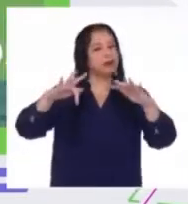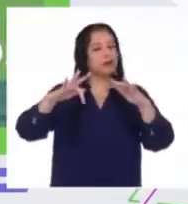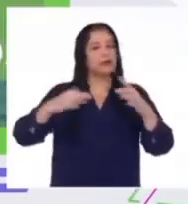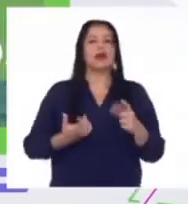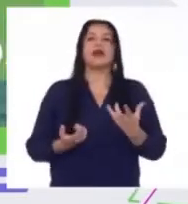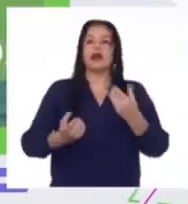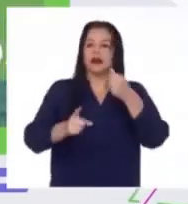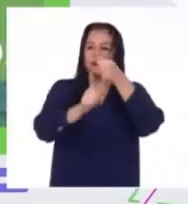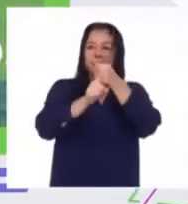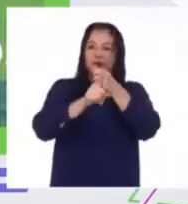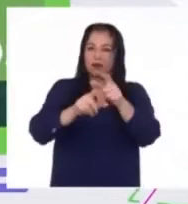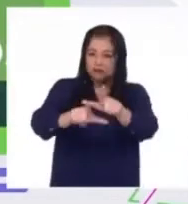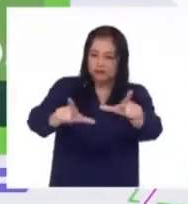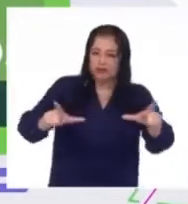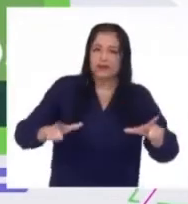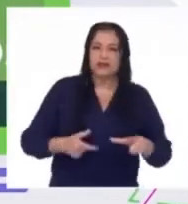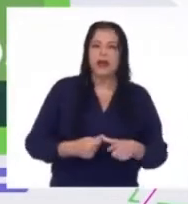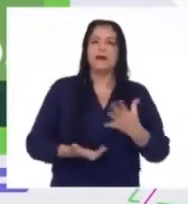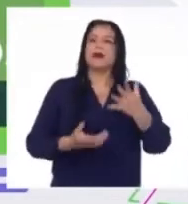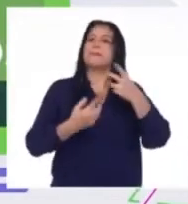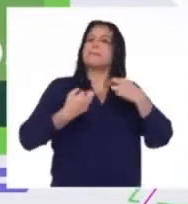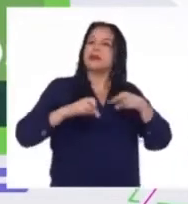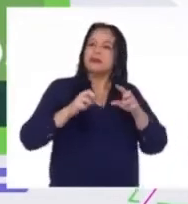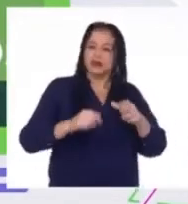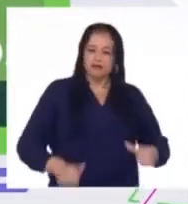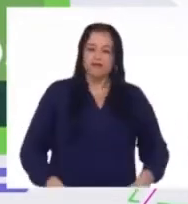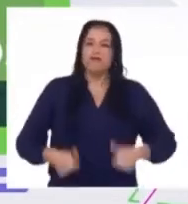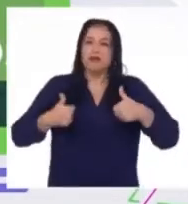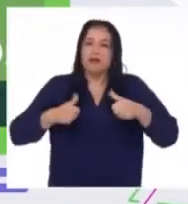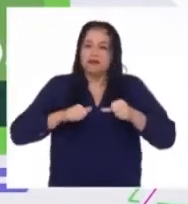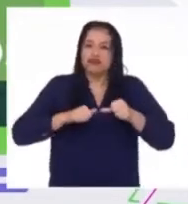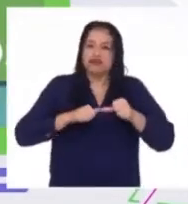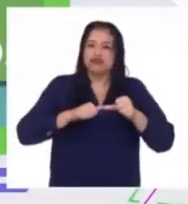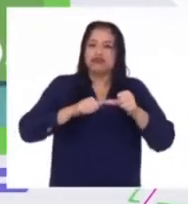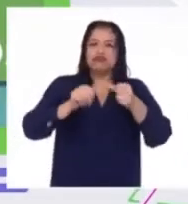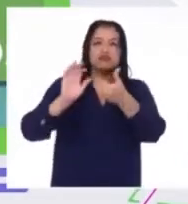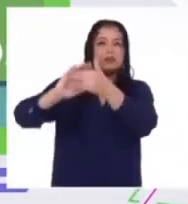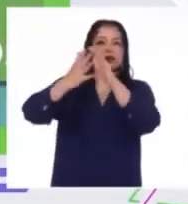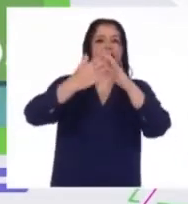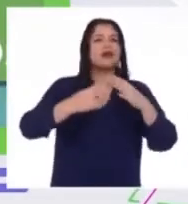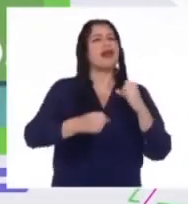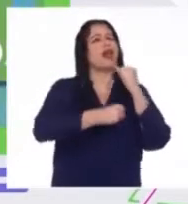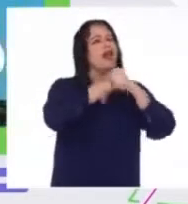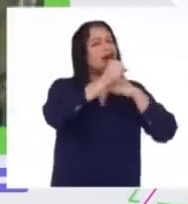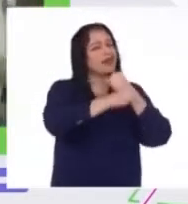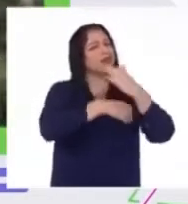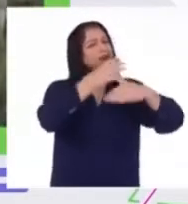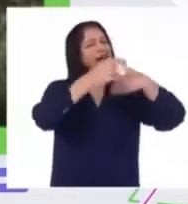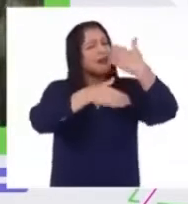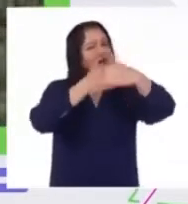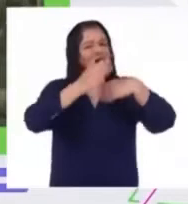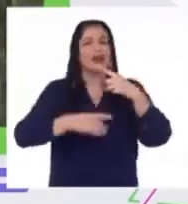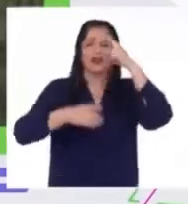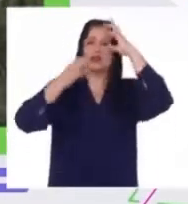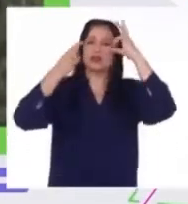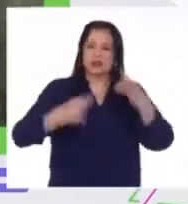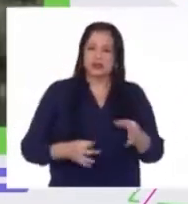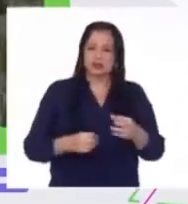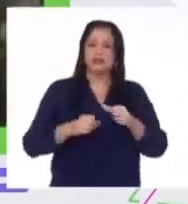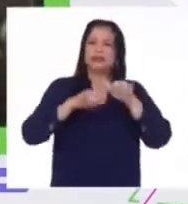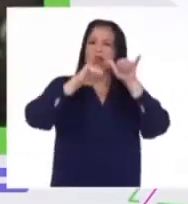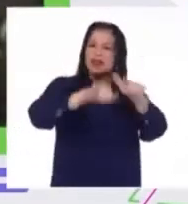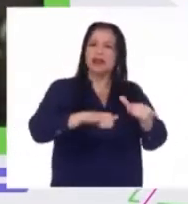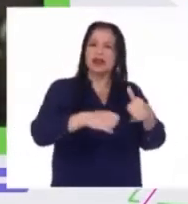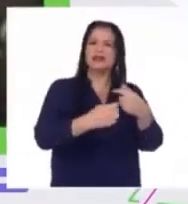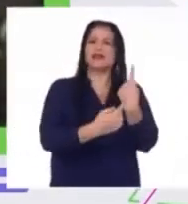propiedad colectiva de sus territorios, pues ello les ha permitido vivir y mantenerse como comunidad a lo largo del tiempo, su decisión de permanecer